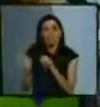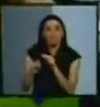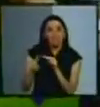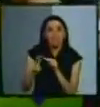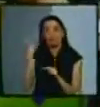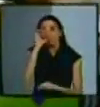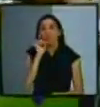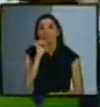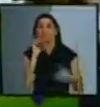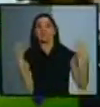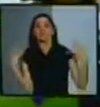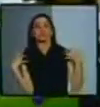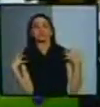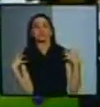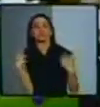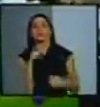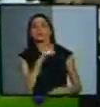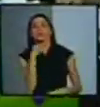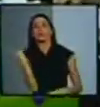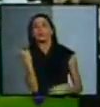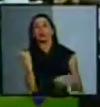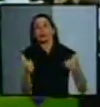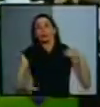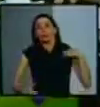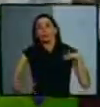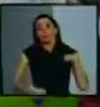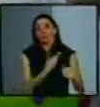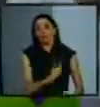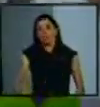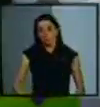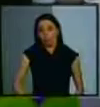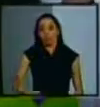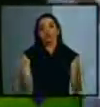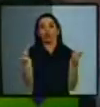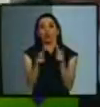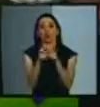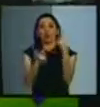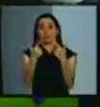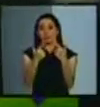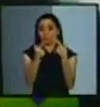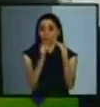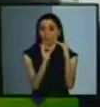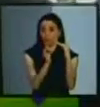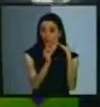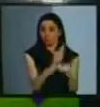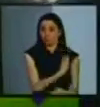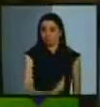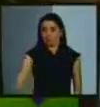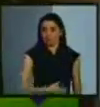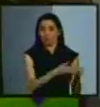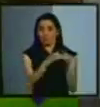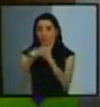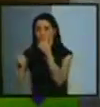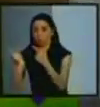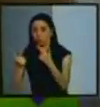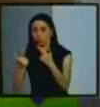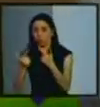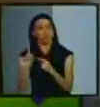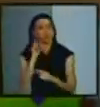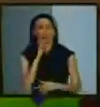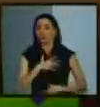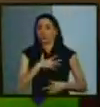las cabezas responsables de perder el gobierno. En el Comité Político de la Moneda, los presidentes de los partidos, por ahora, no se